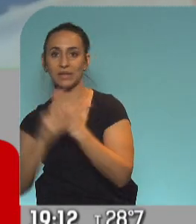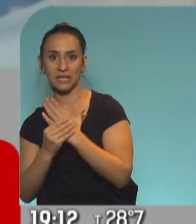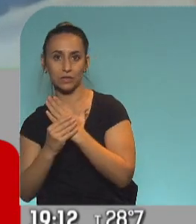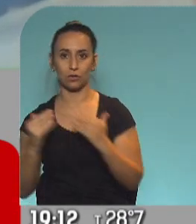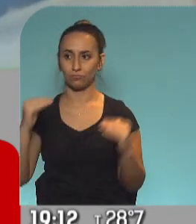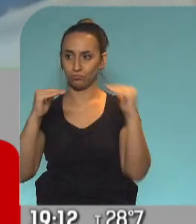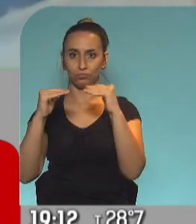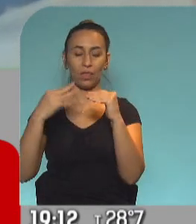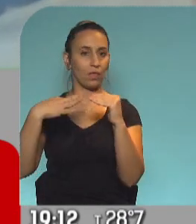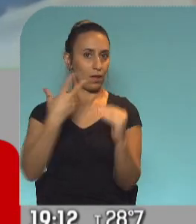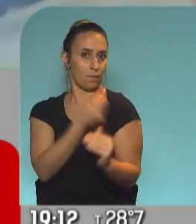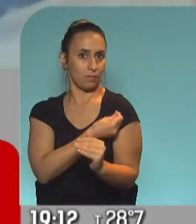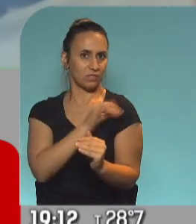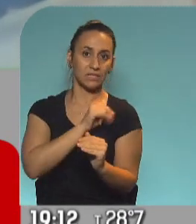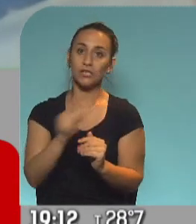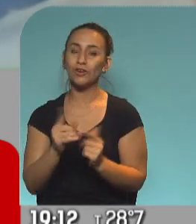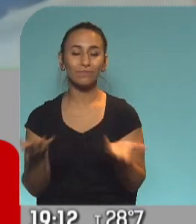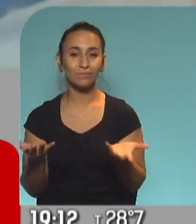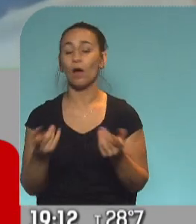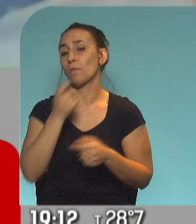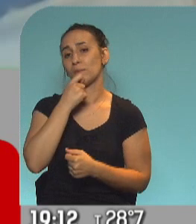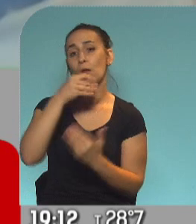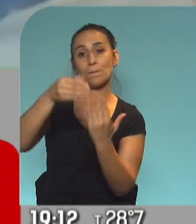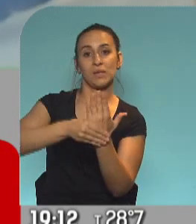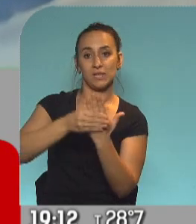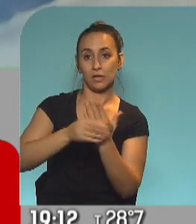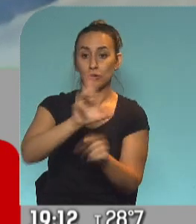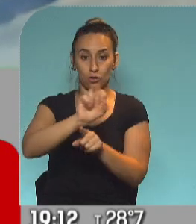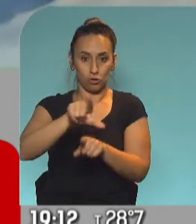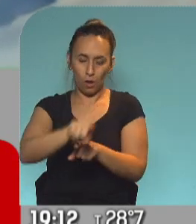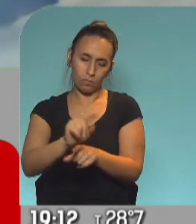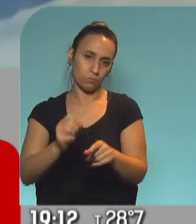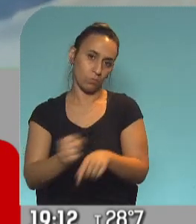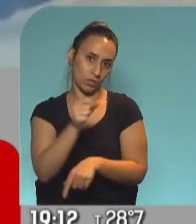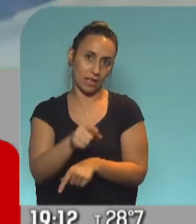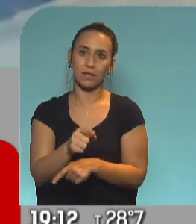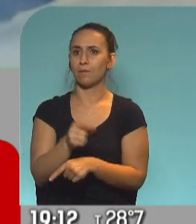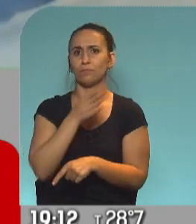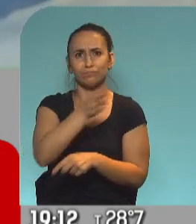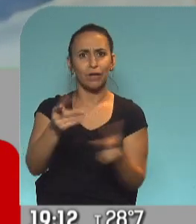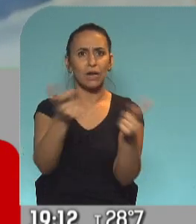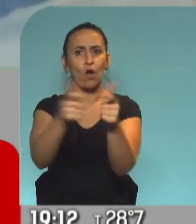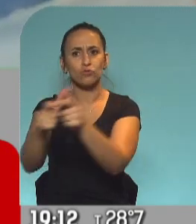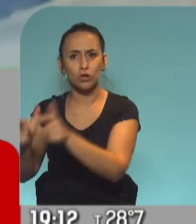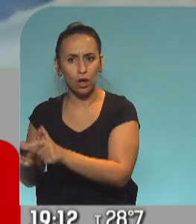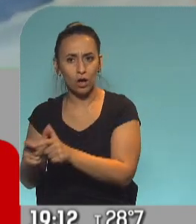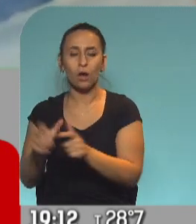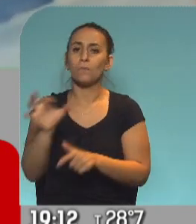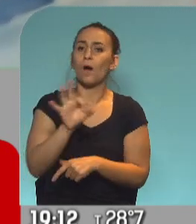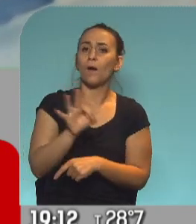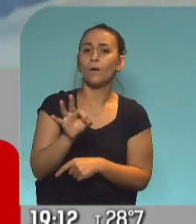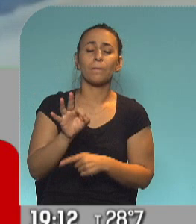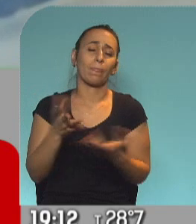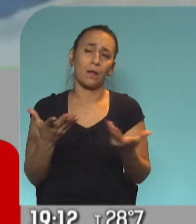esta comisión, porque vos por ahí tenés un ministro que tiene un rango muy importante y participa en reuniones, pero, por ejemplo, por ahí no tiene mucha exposición, por ahí muchas reuniones las puede